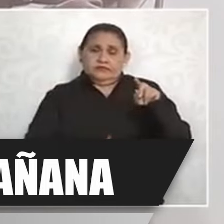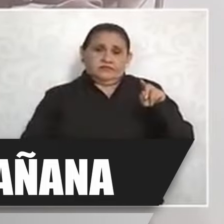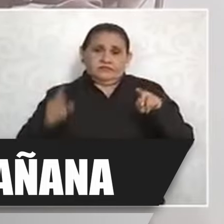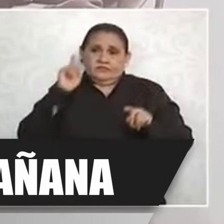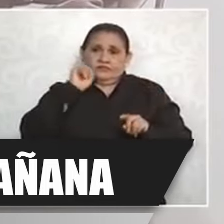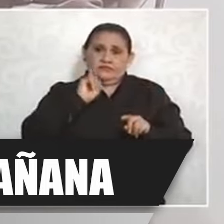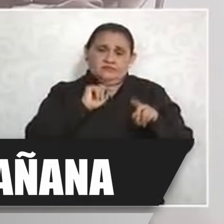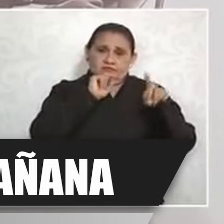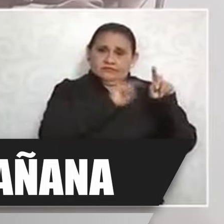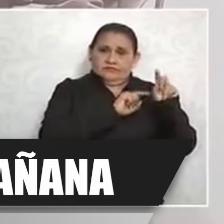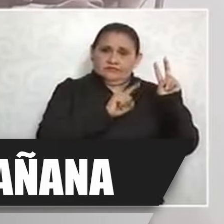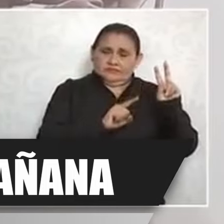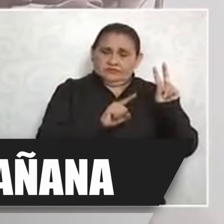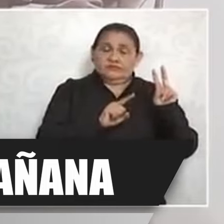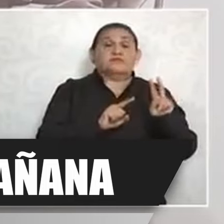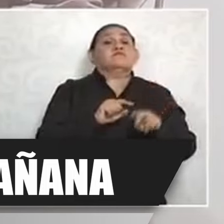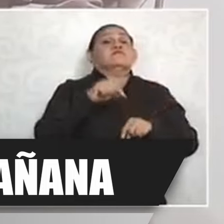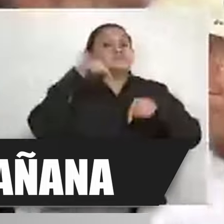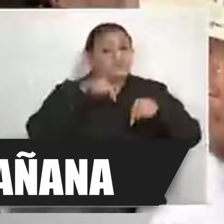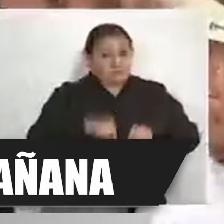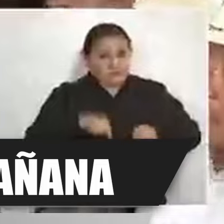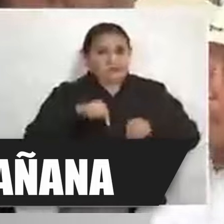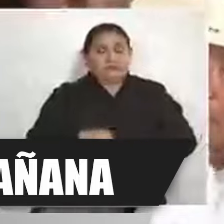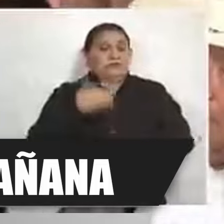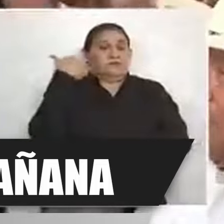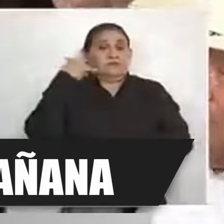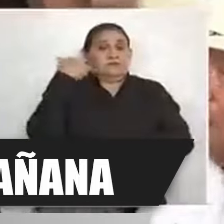federal. Así que ya es un hecho en Yucatán.